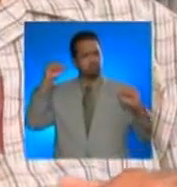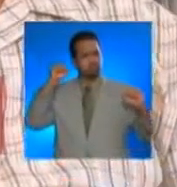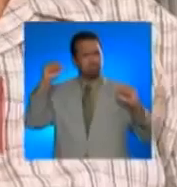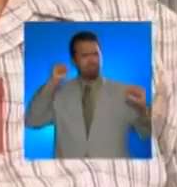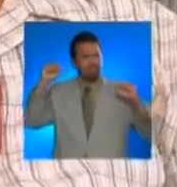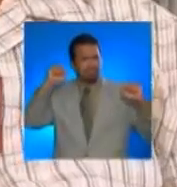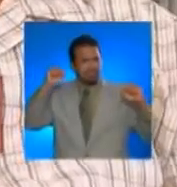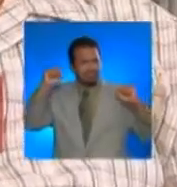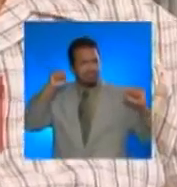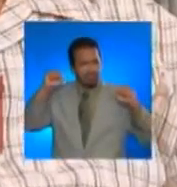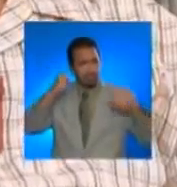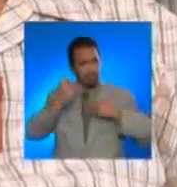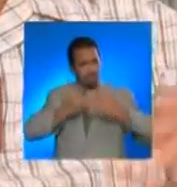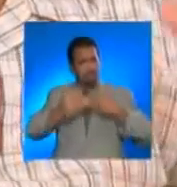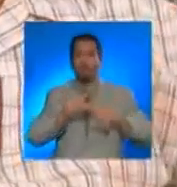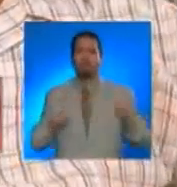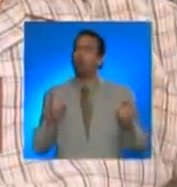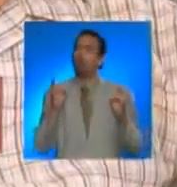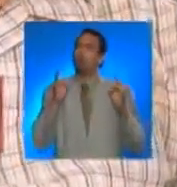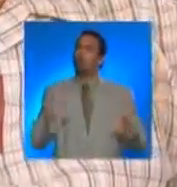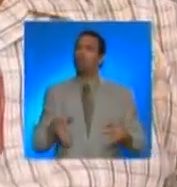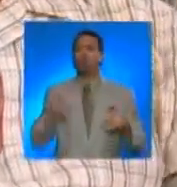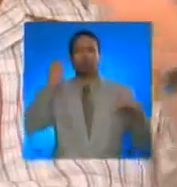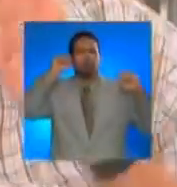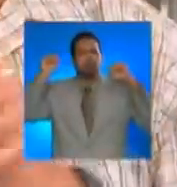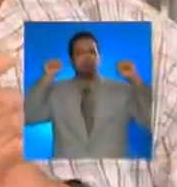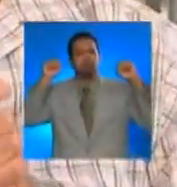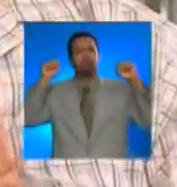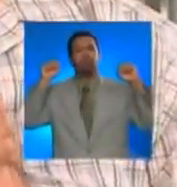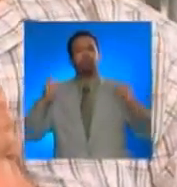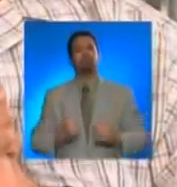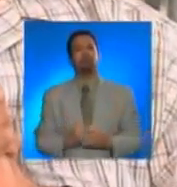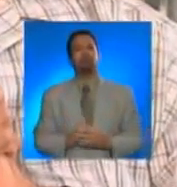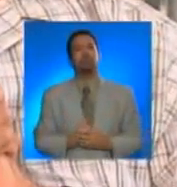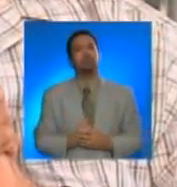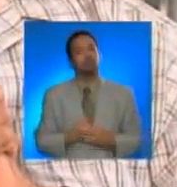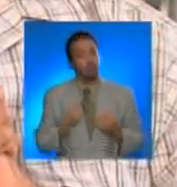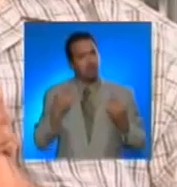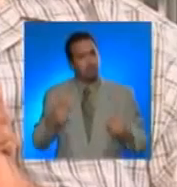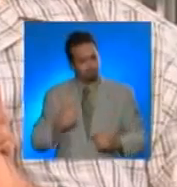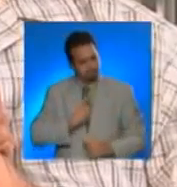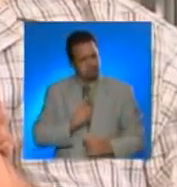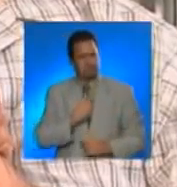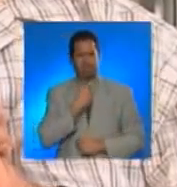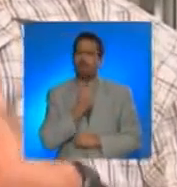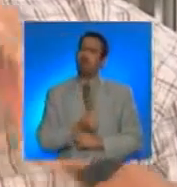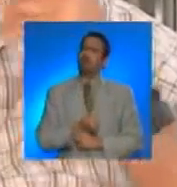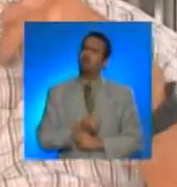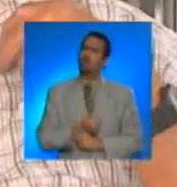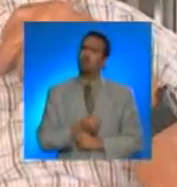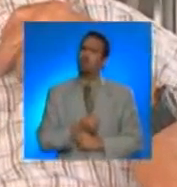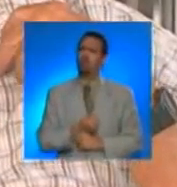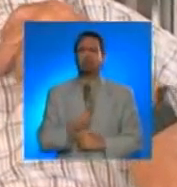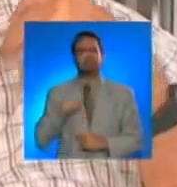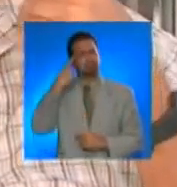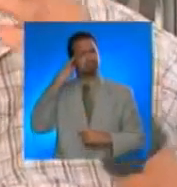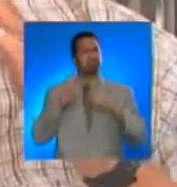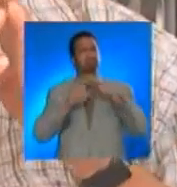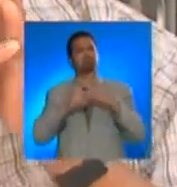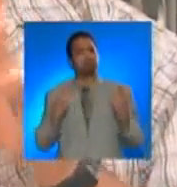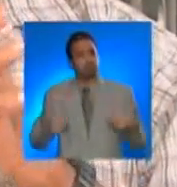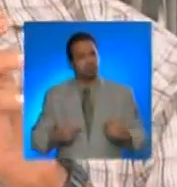avanzó 120 pies sobre tierra. El 11 de octubre de 1918, a las 10 y 17 de la mañana,